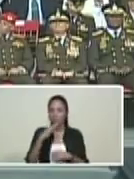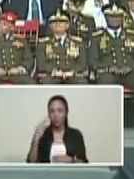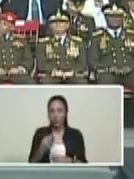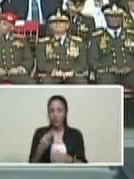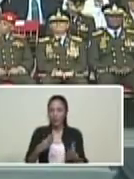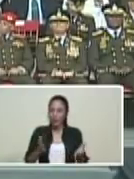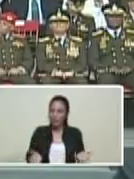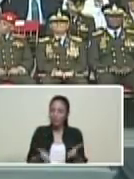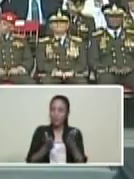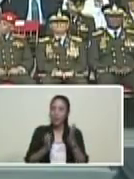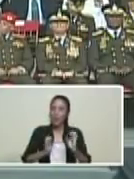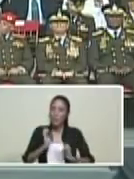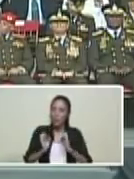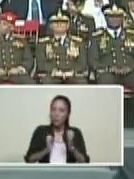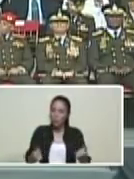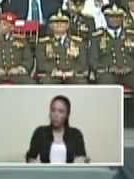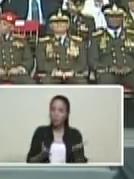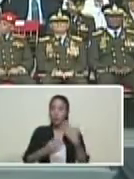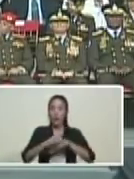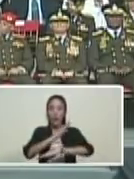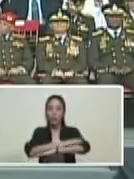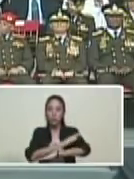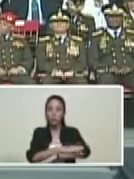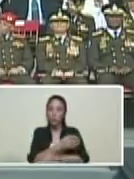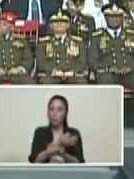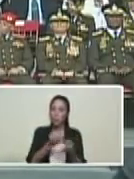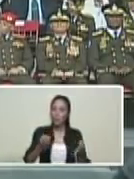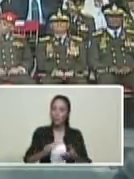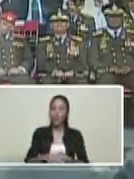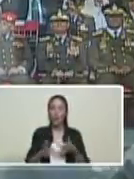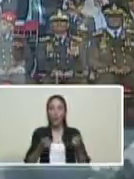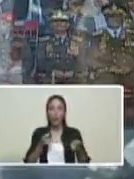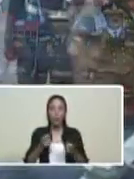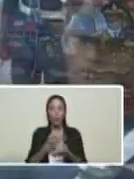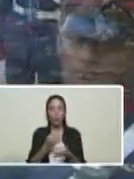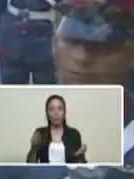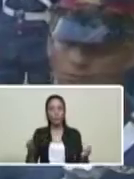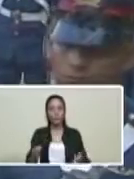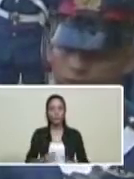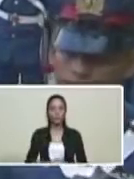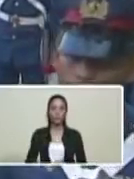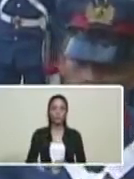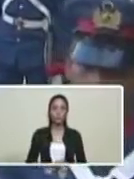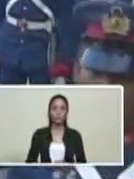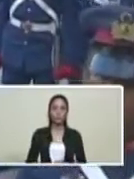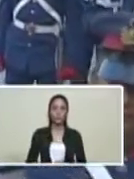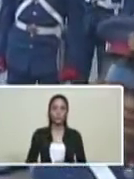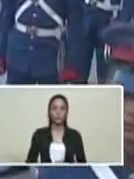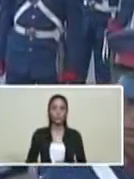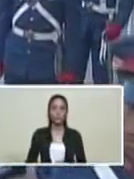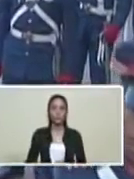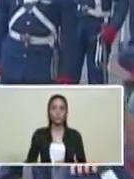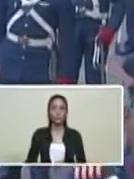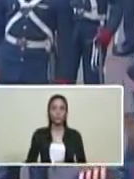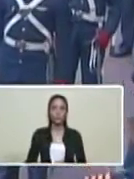estímulo de la motivación de la disciplina de la subordinación del bolivarianismo